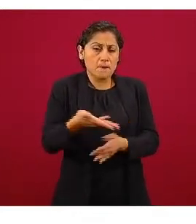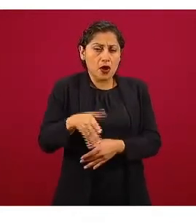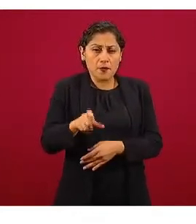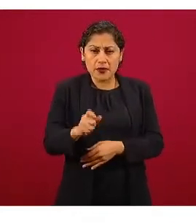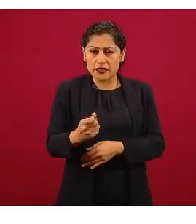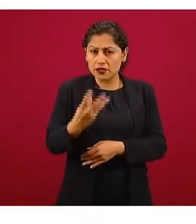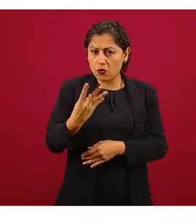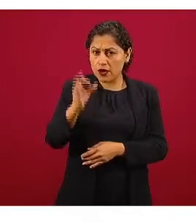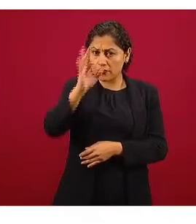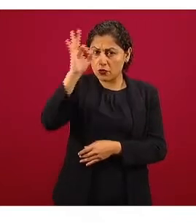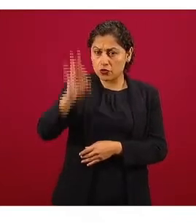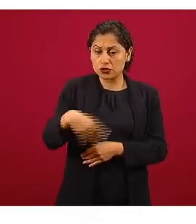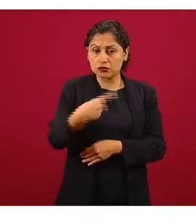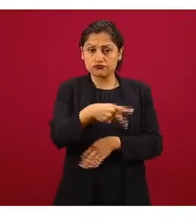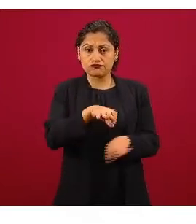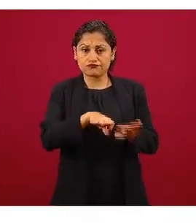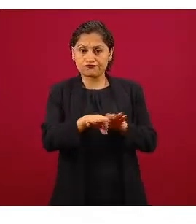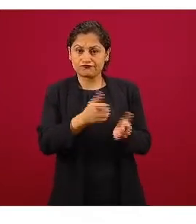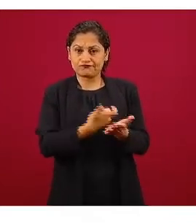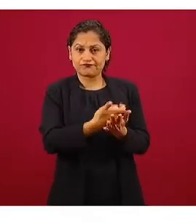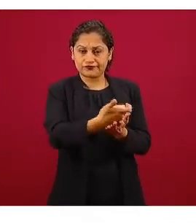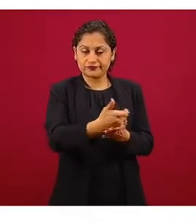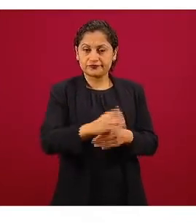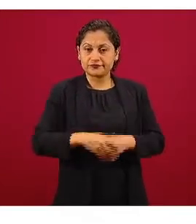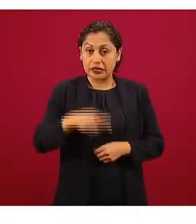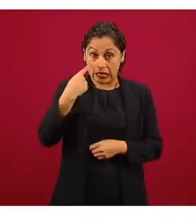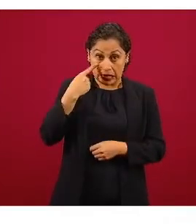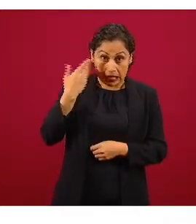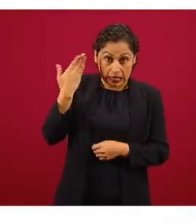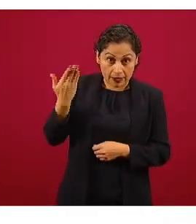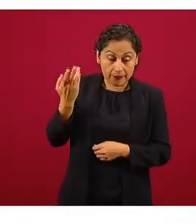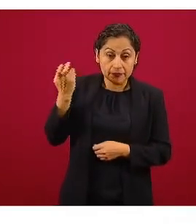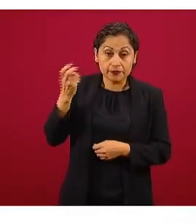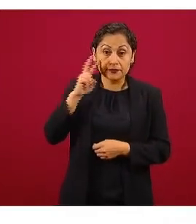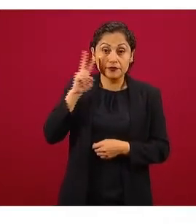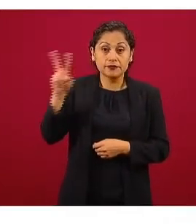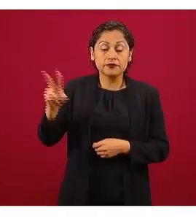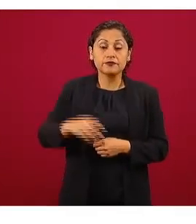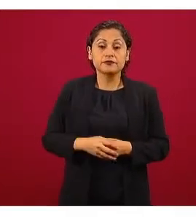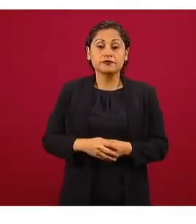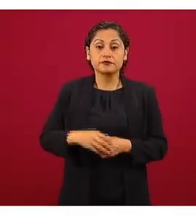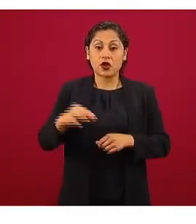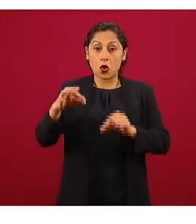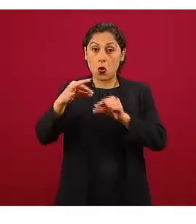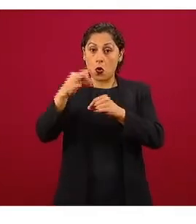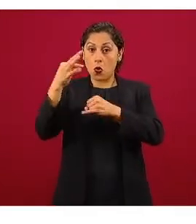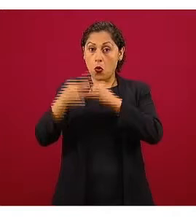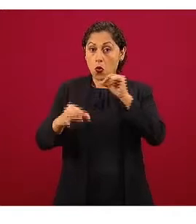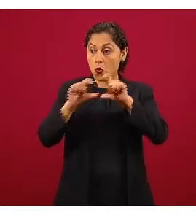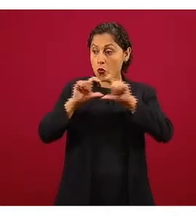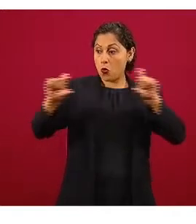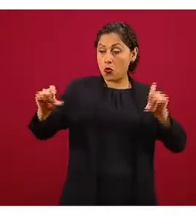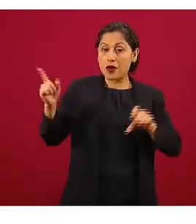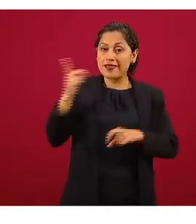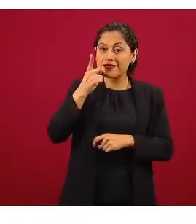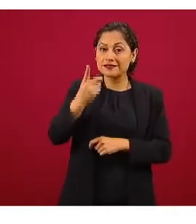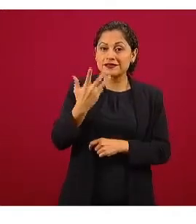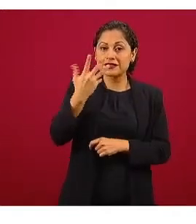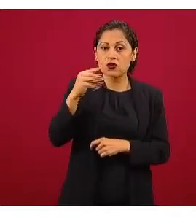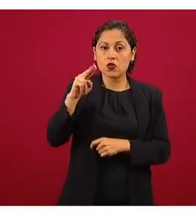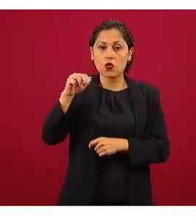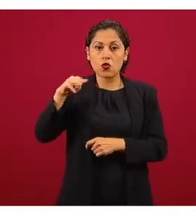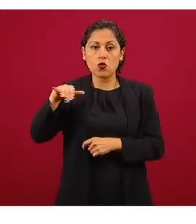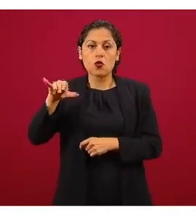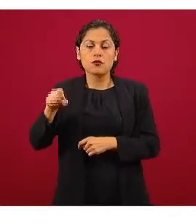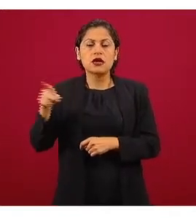24% de sus salarios. Si ven, por ejemplo, concentrémonos en el último, en el de 5 UMAS, ese solamente tenía una tasa de reemplazo